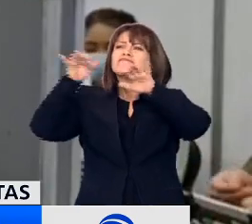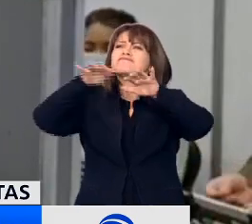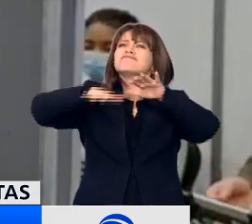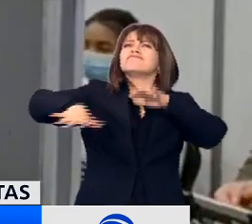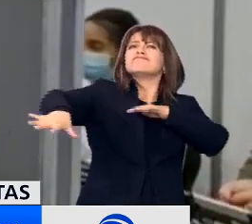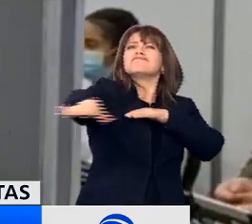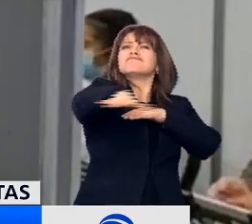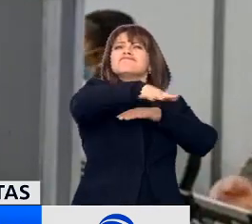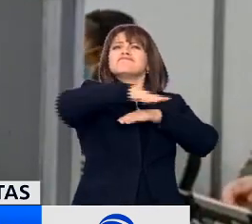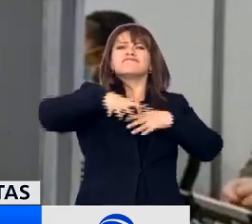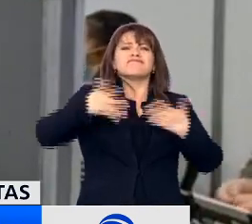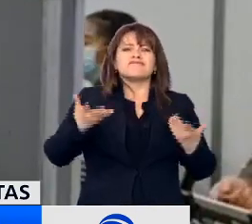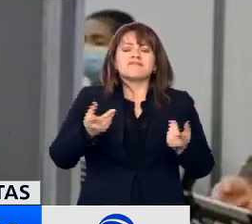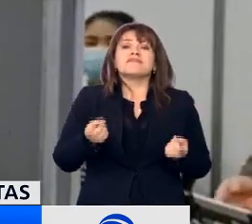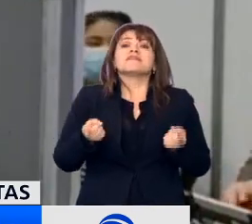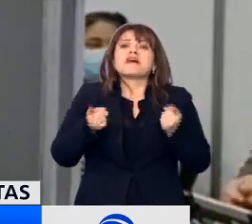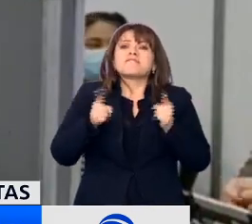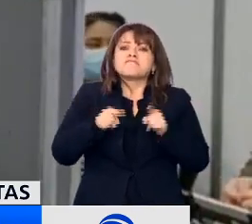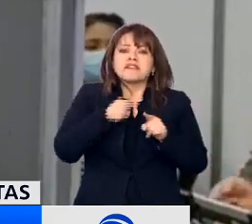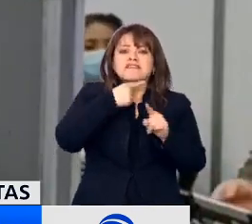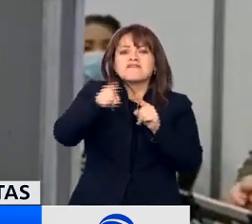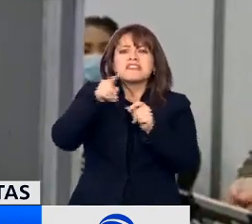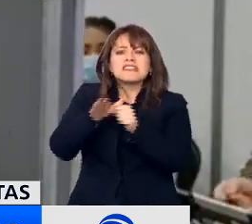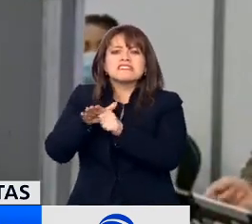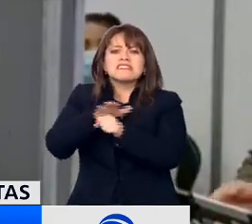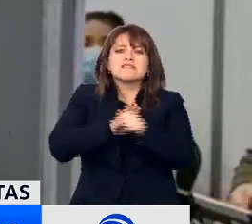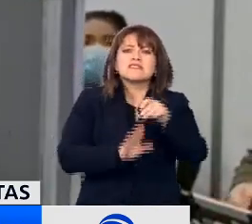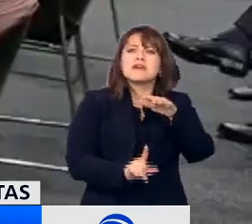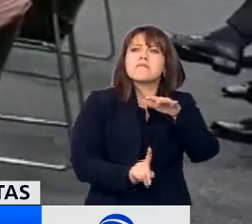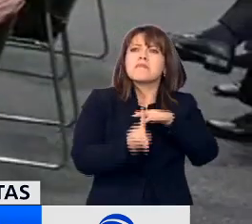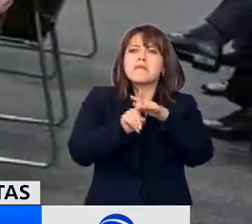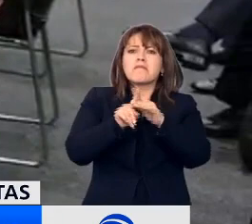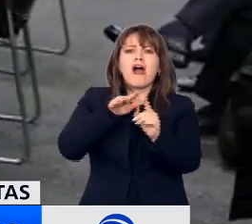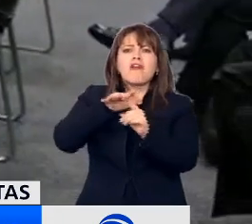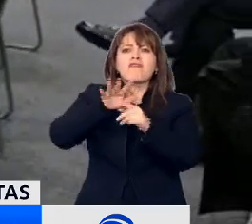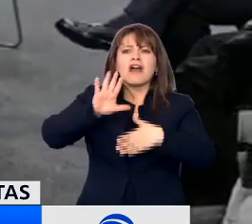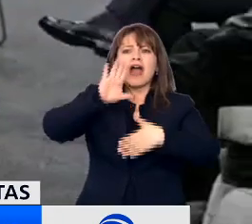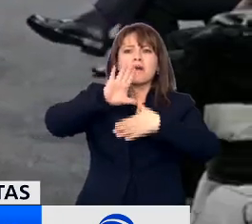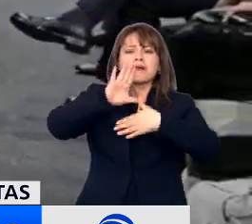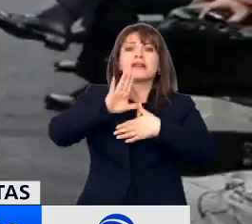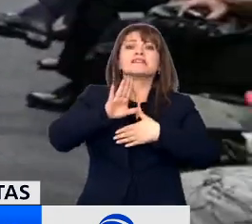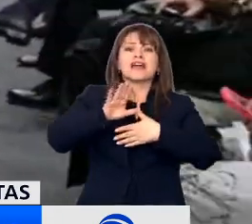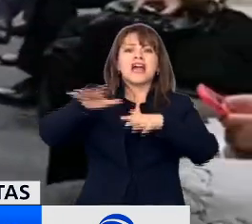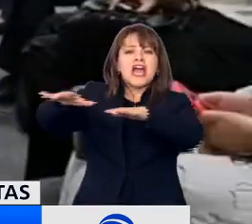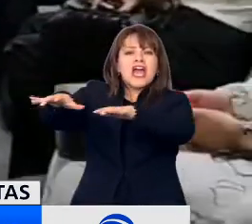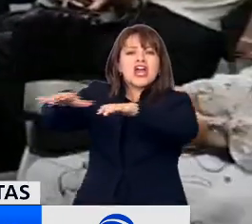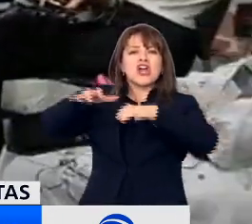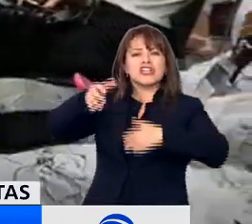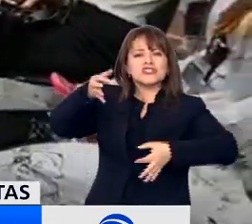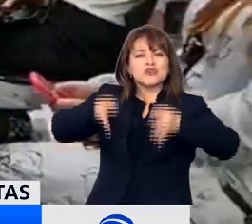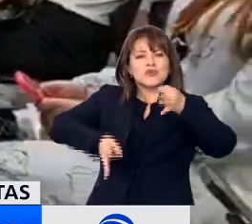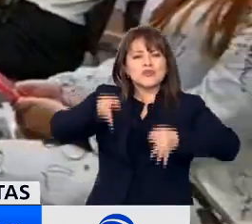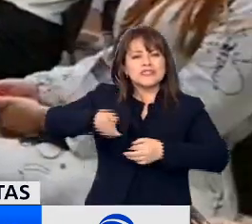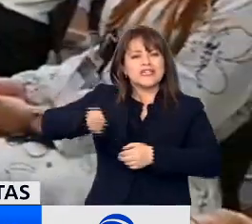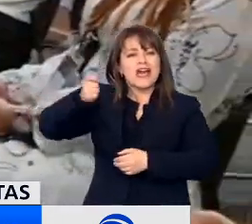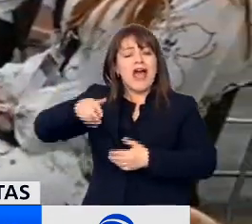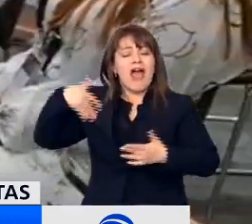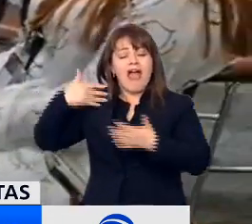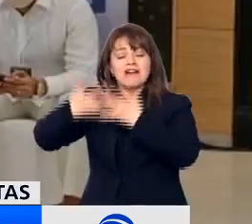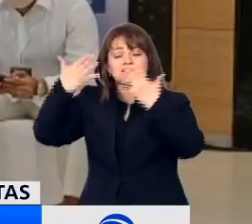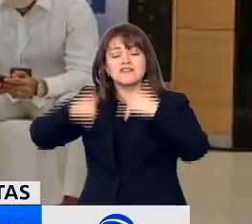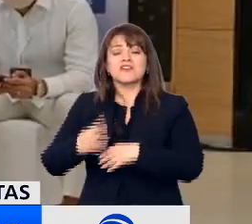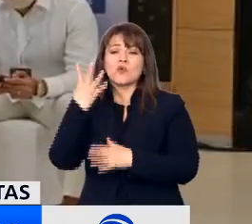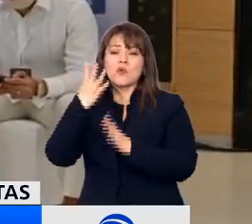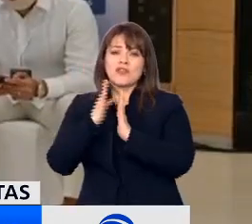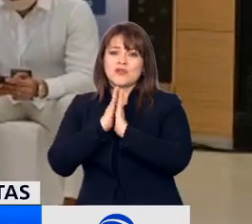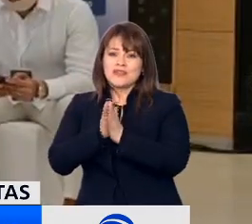que también ha tenido, lógicamente, influencia en América. El Congreso Mundial de Juristas se extenderá hasta el 4 de diciembre.